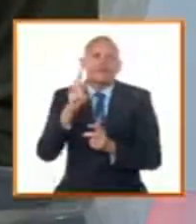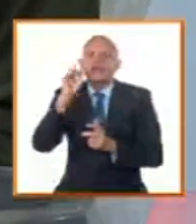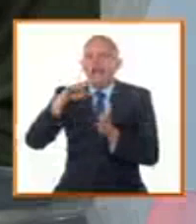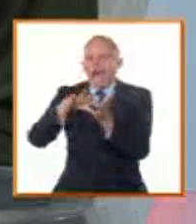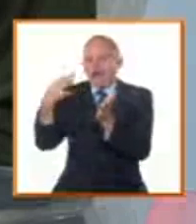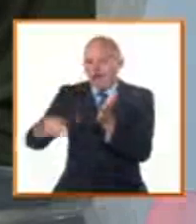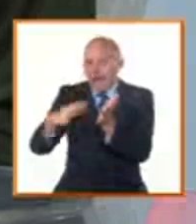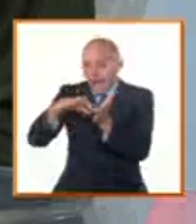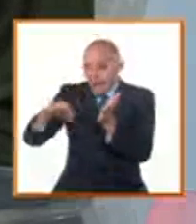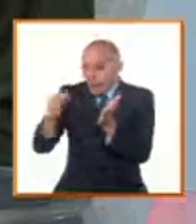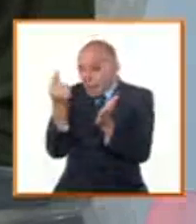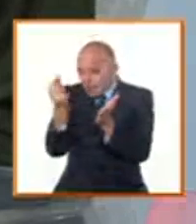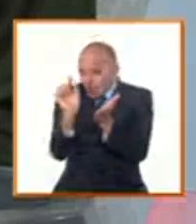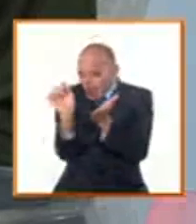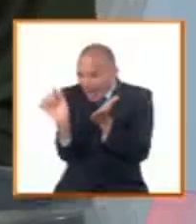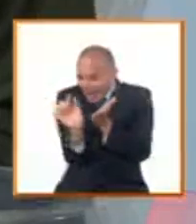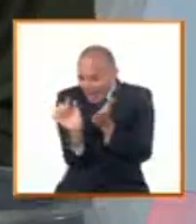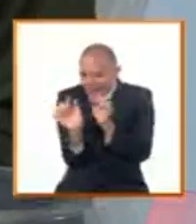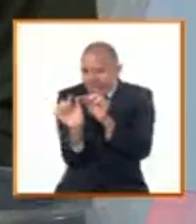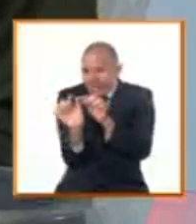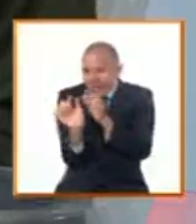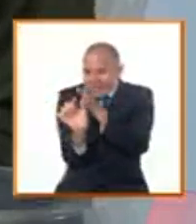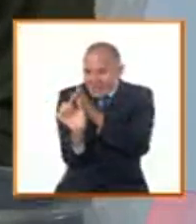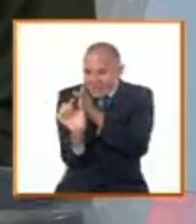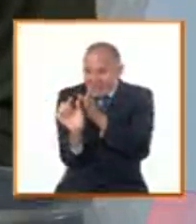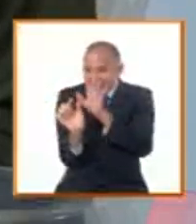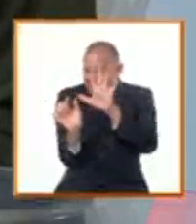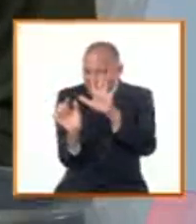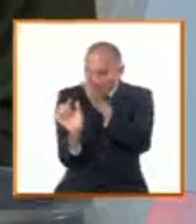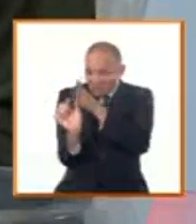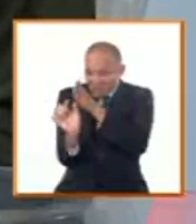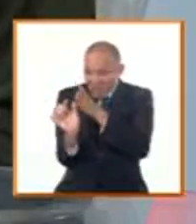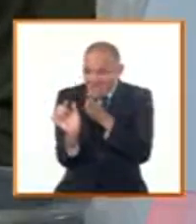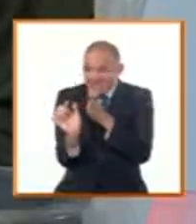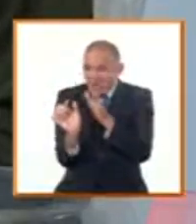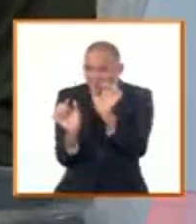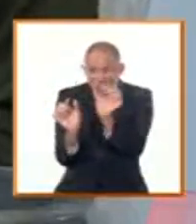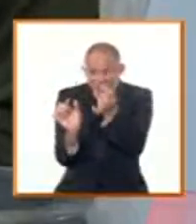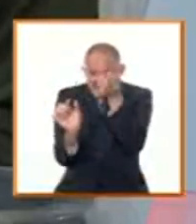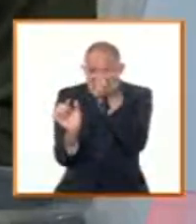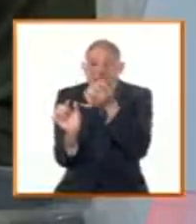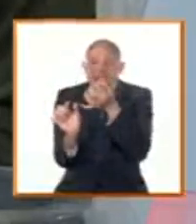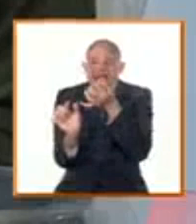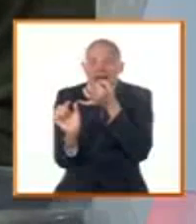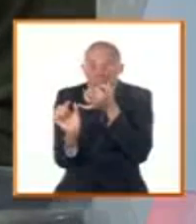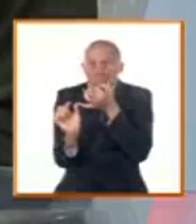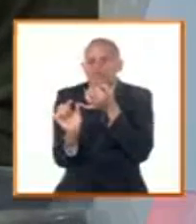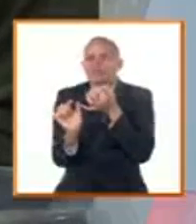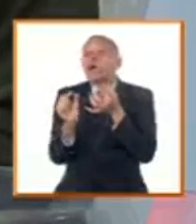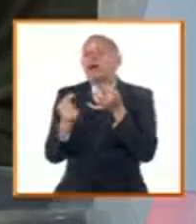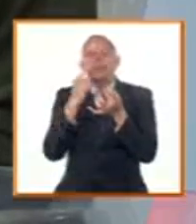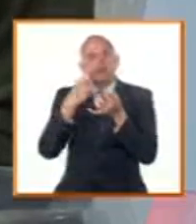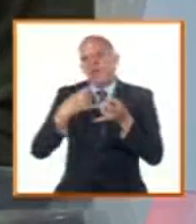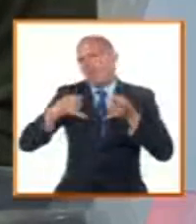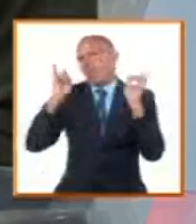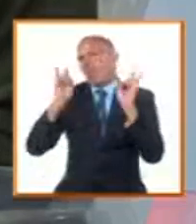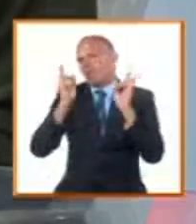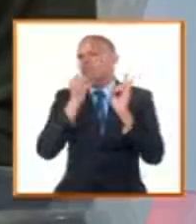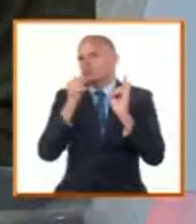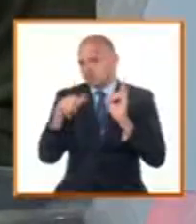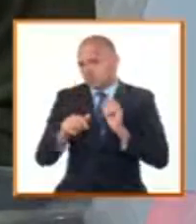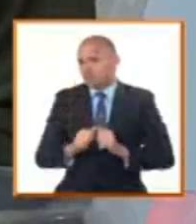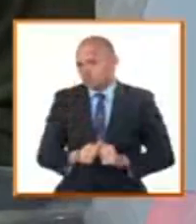compleja situación operativa que ya se ha descrito y se ha expresado también por el especialista del Ministerio de Justicia, expresó una